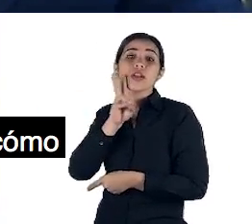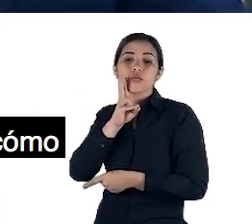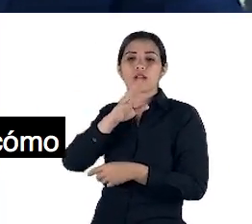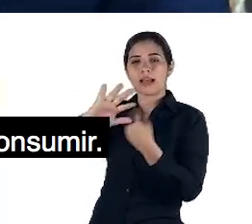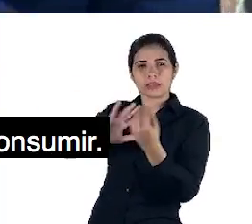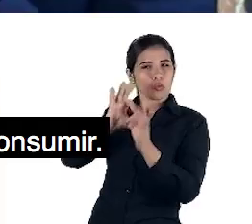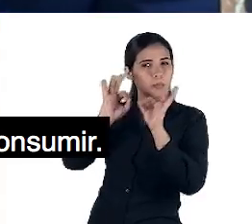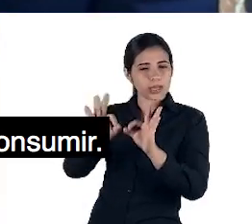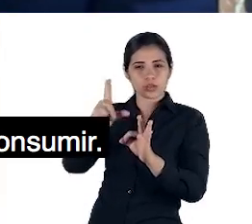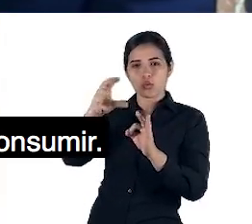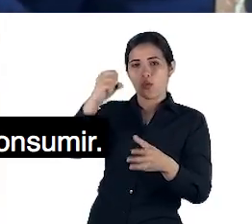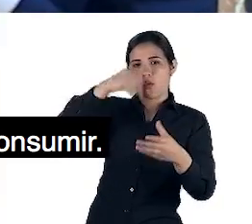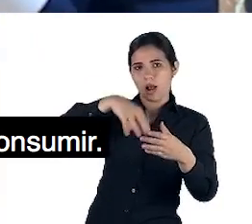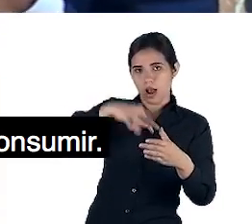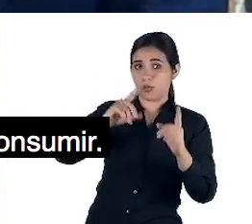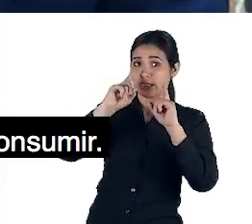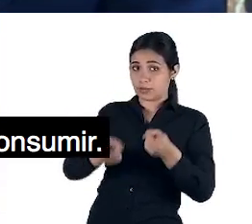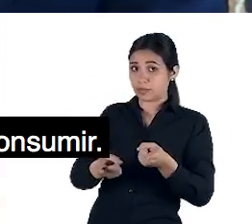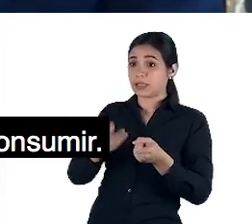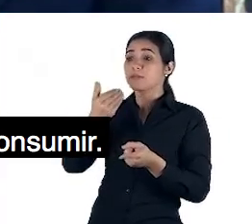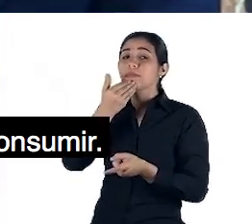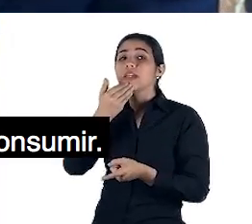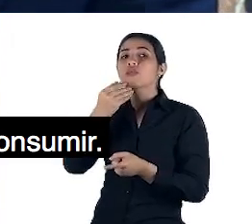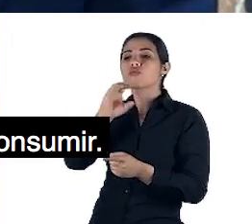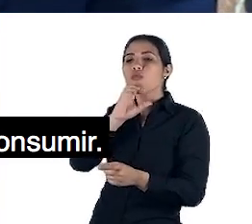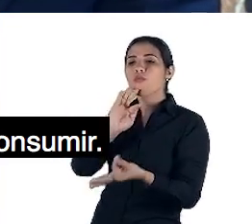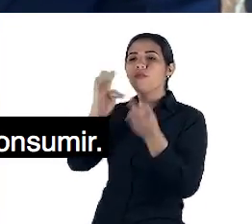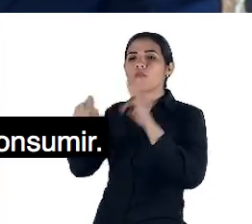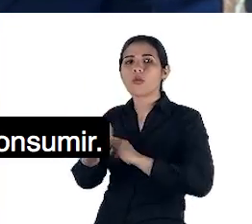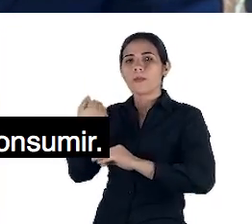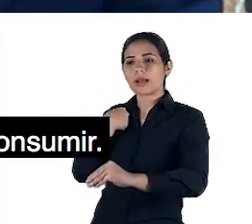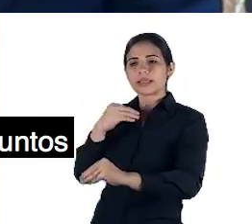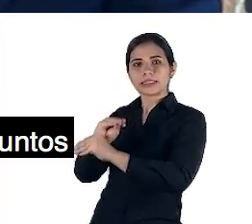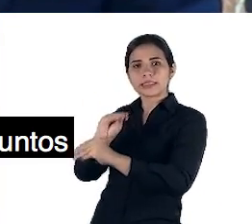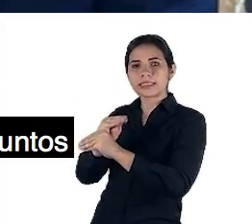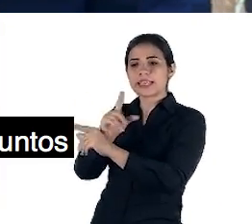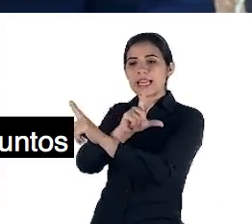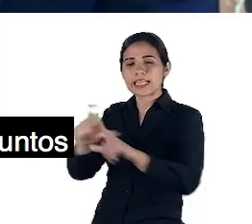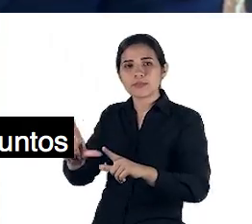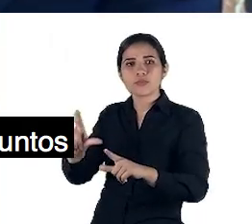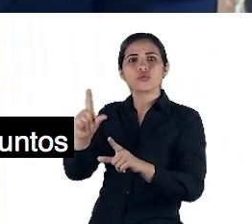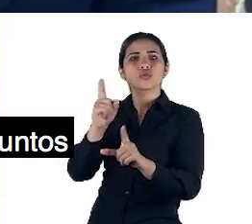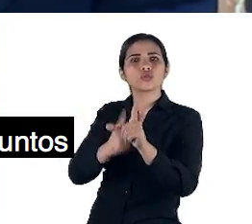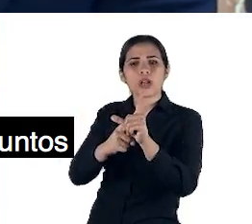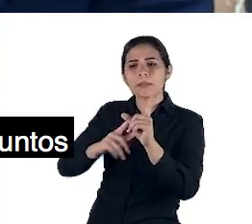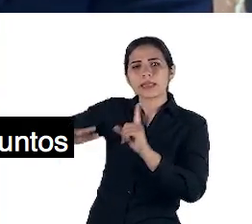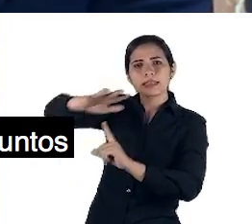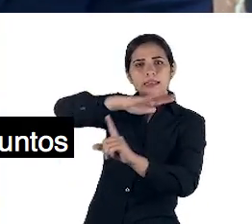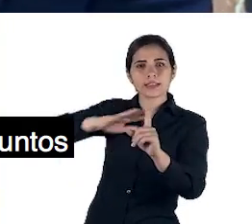tema de cómo higienizar no solamente el ambiente, sino lo que vamos a consumir. Cómo hacer con el agua, por ejemplo,